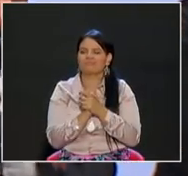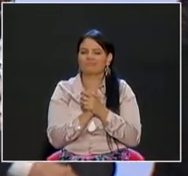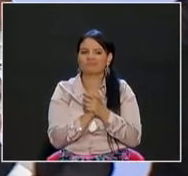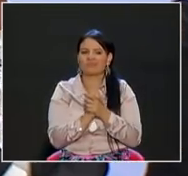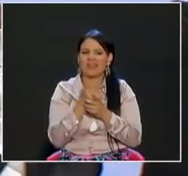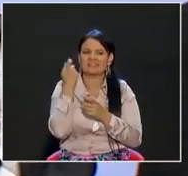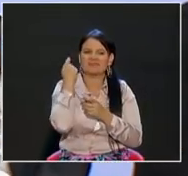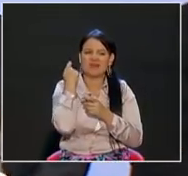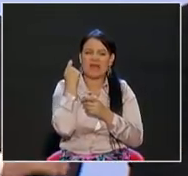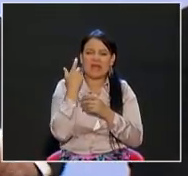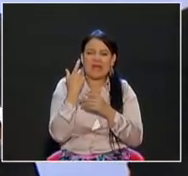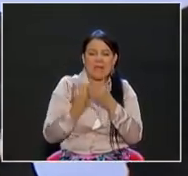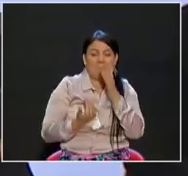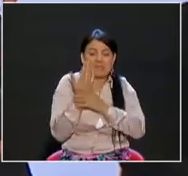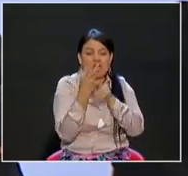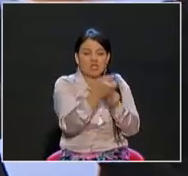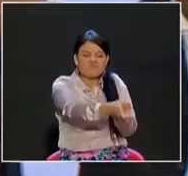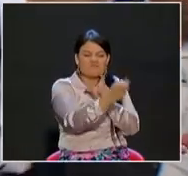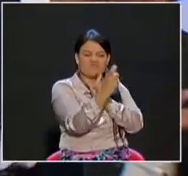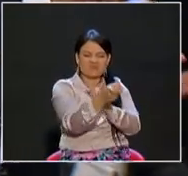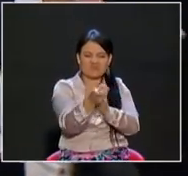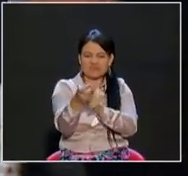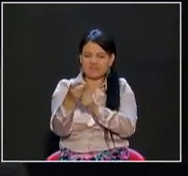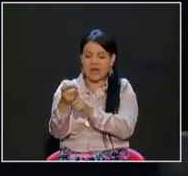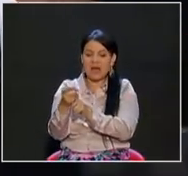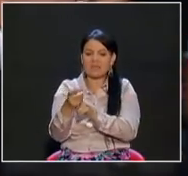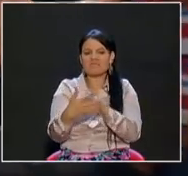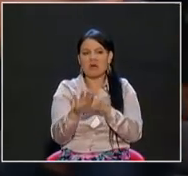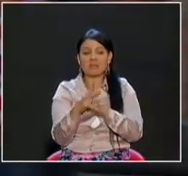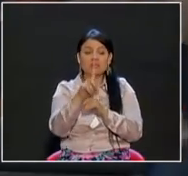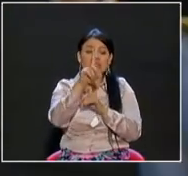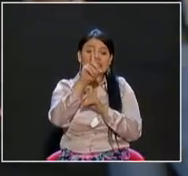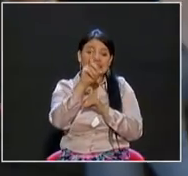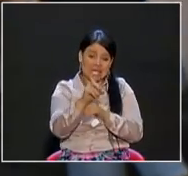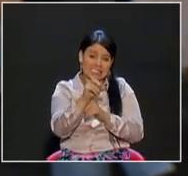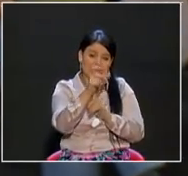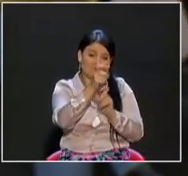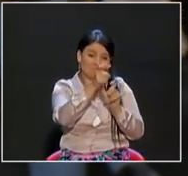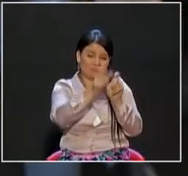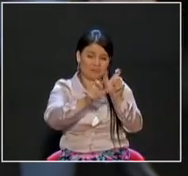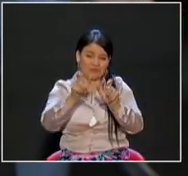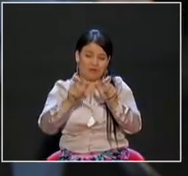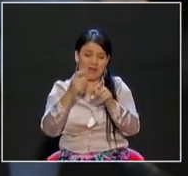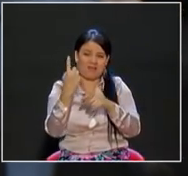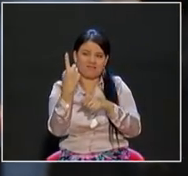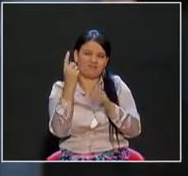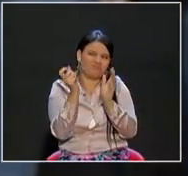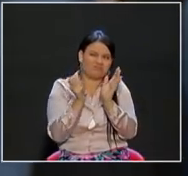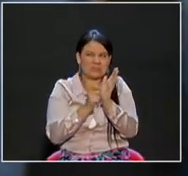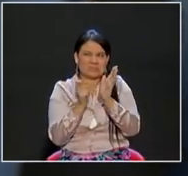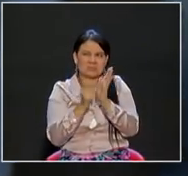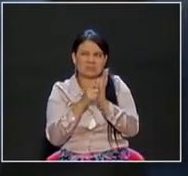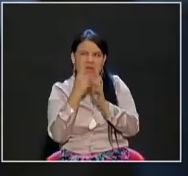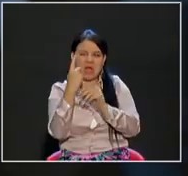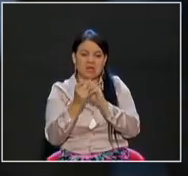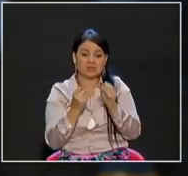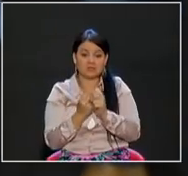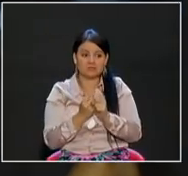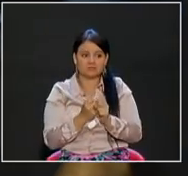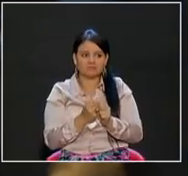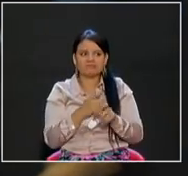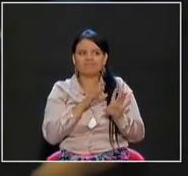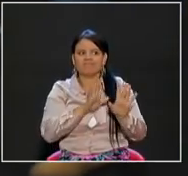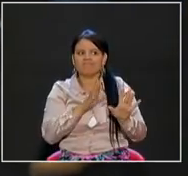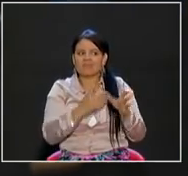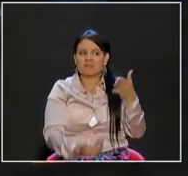bajaron a 6 por año y después ya cuando empezaron la presencia estos grupos criminales subieron a 56 pero ahora no está